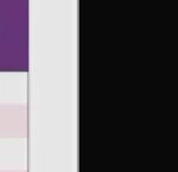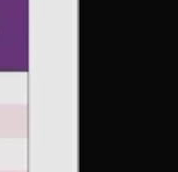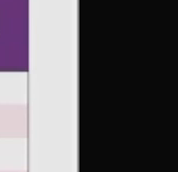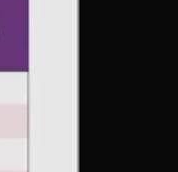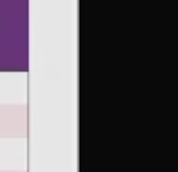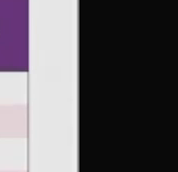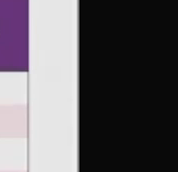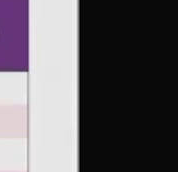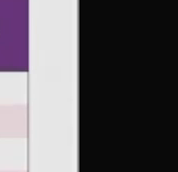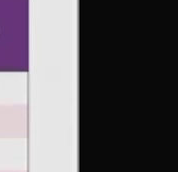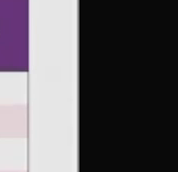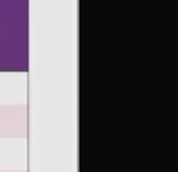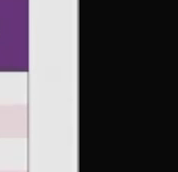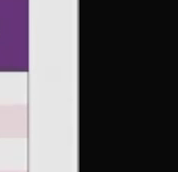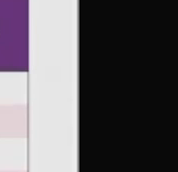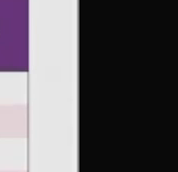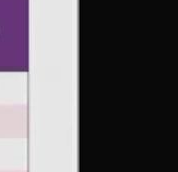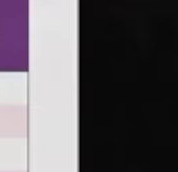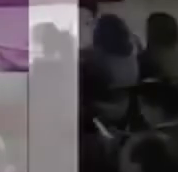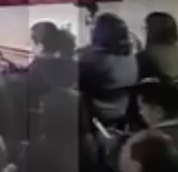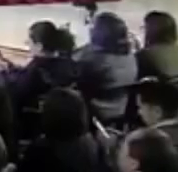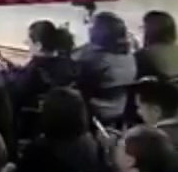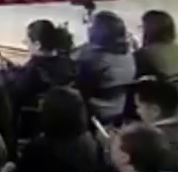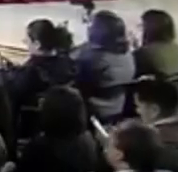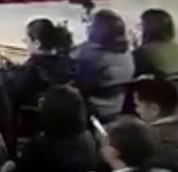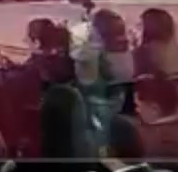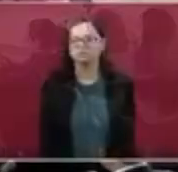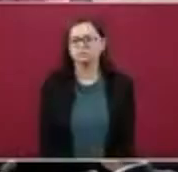democrático en un ambiente